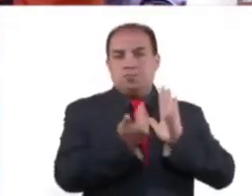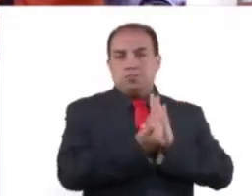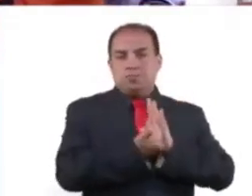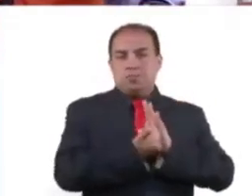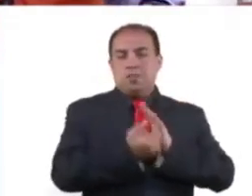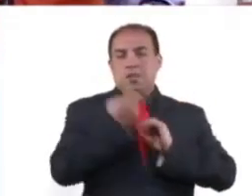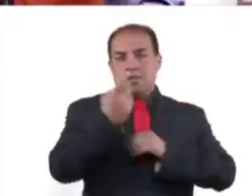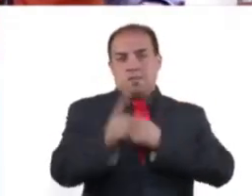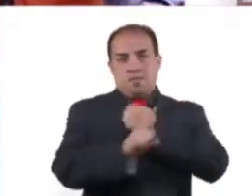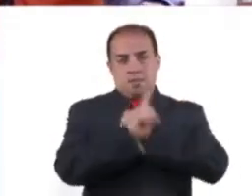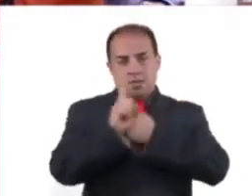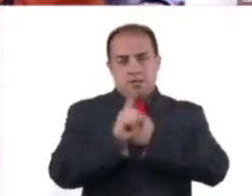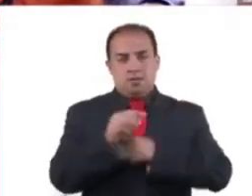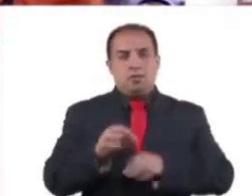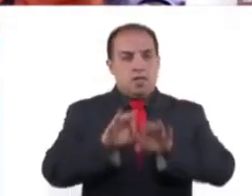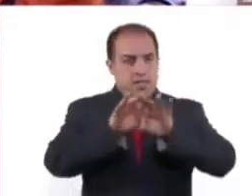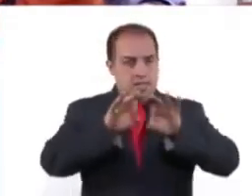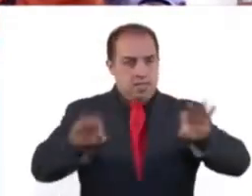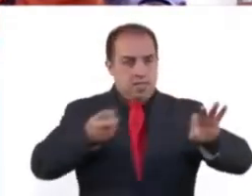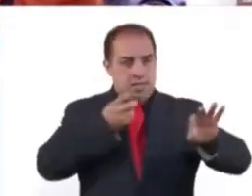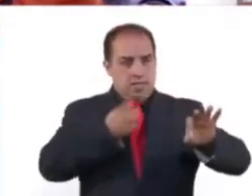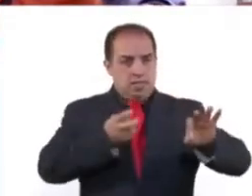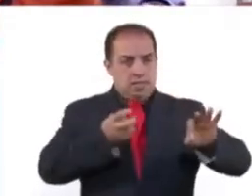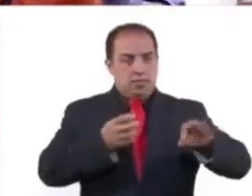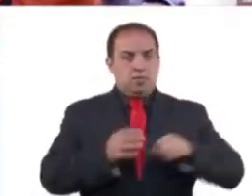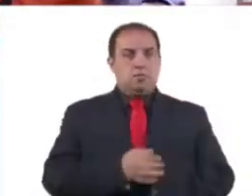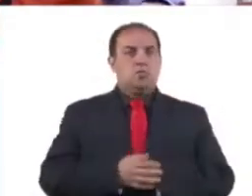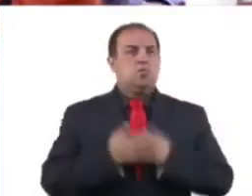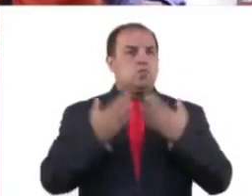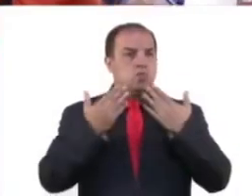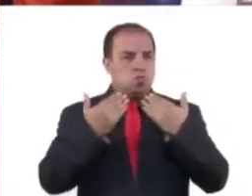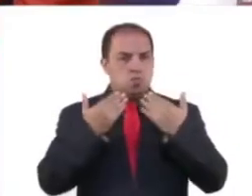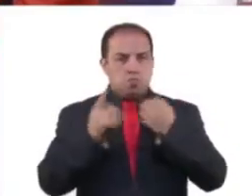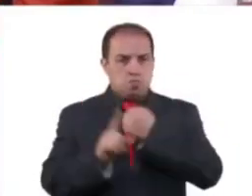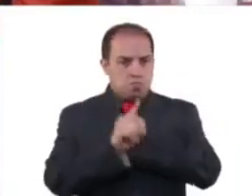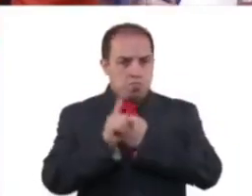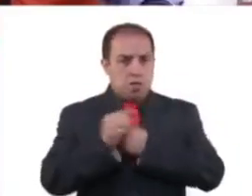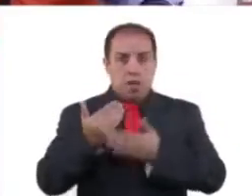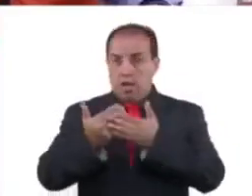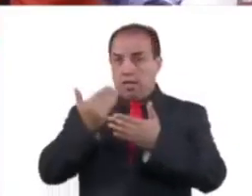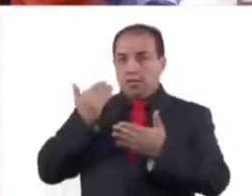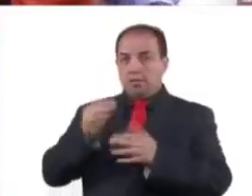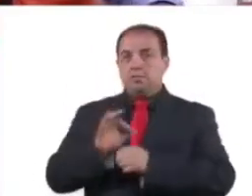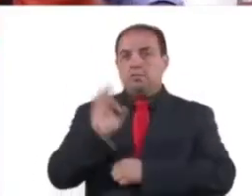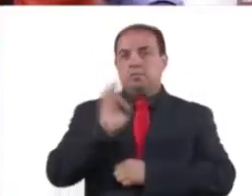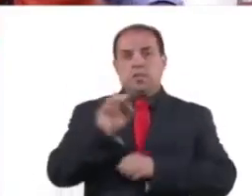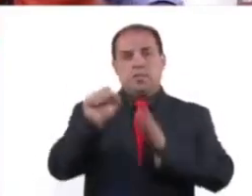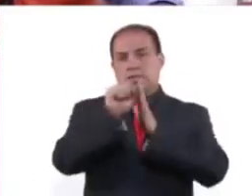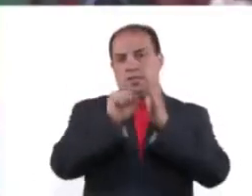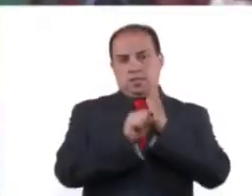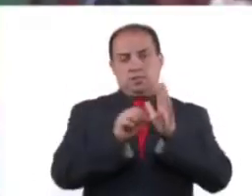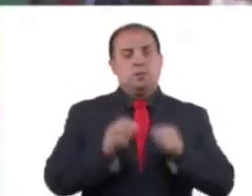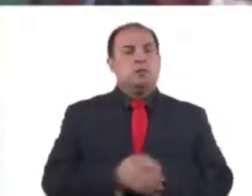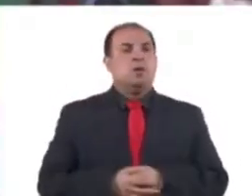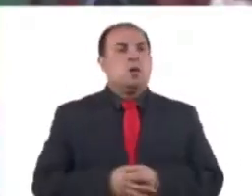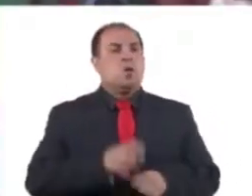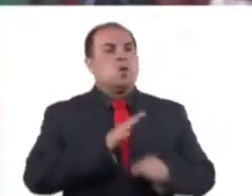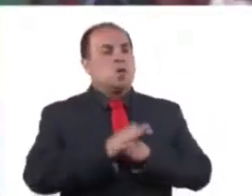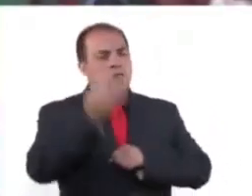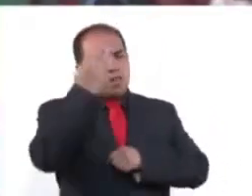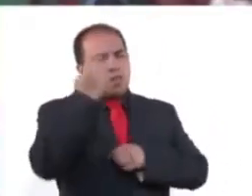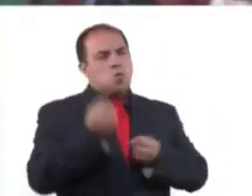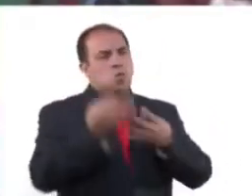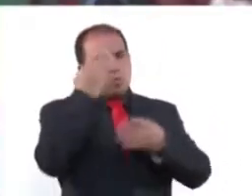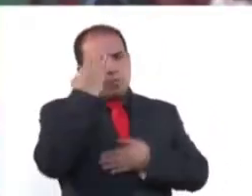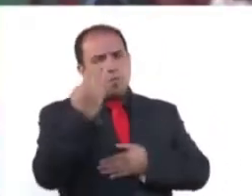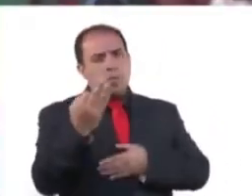tal hecho. Un cable de este tipo no se ha registrado y probablemente en el sistema. ¿Cuál es la vida útil